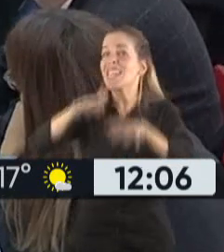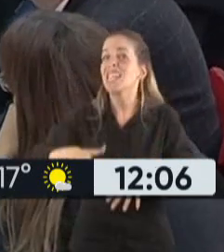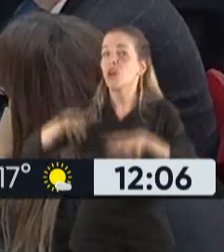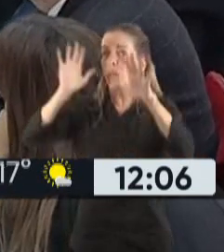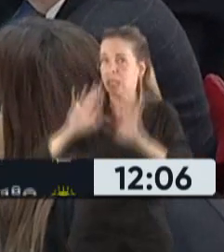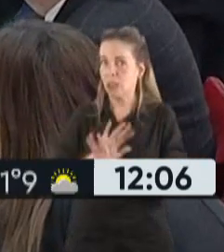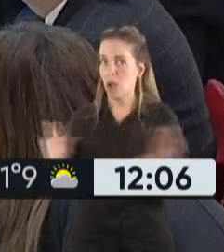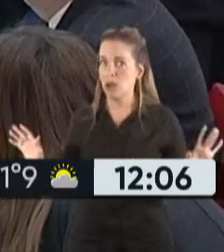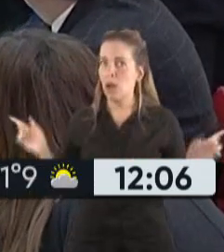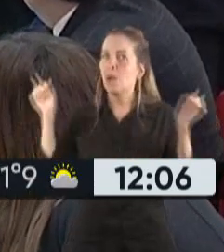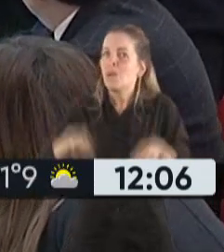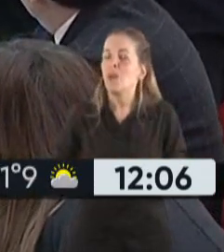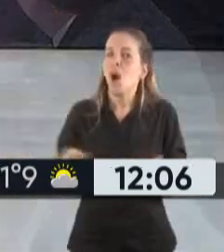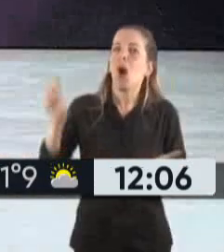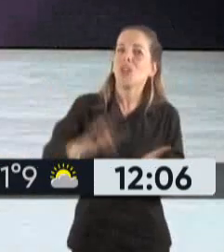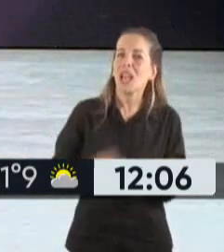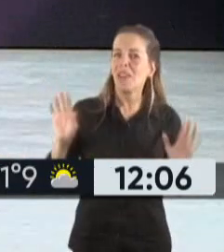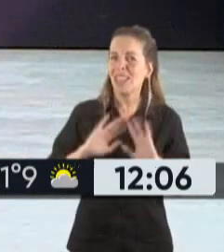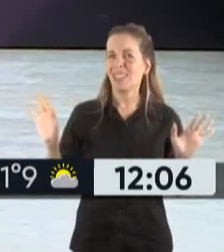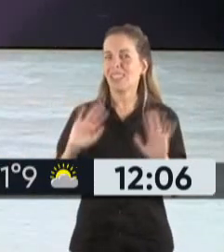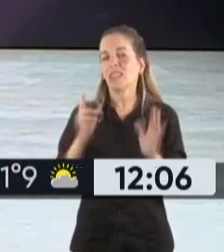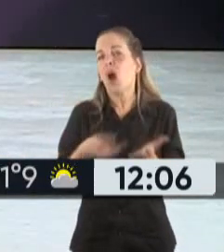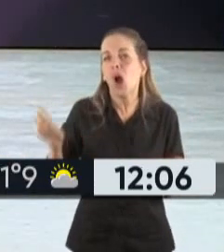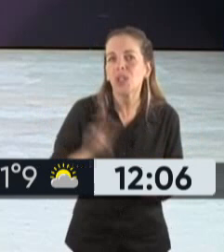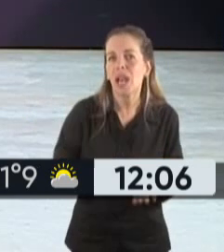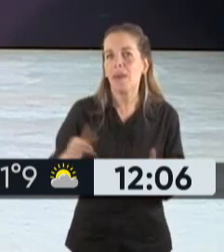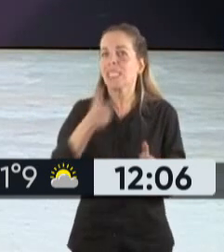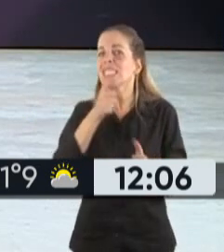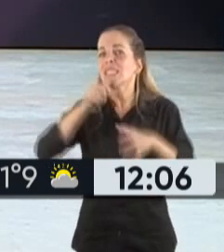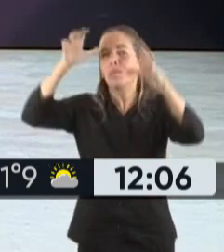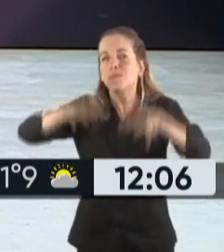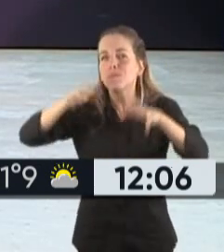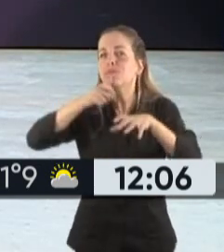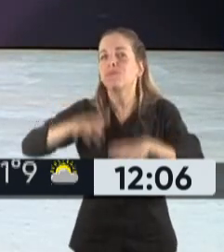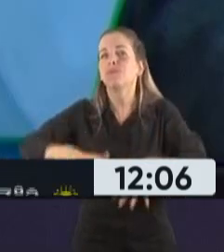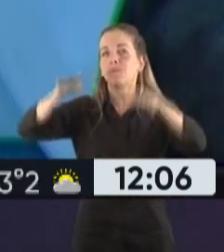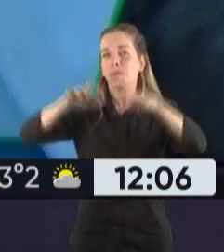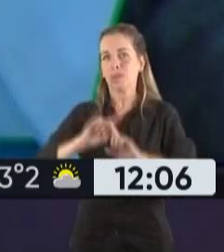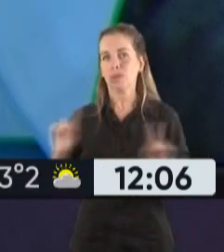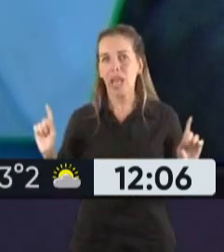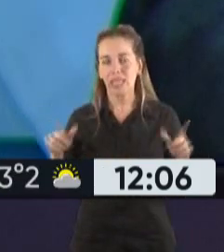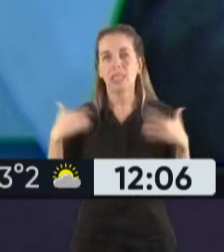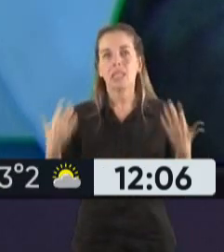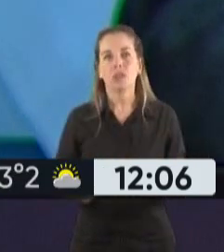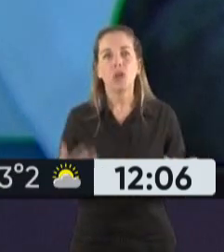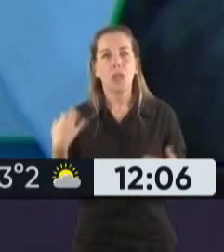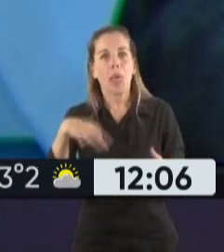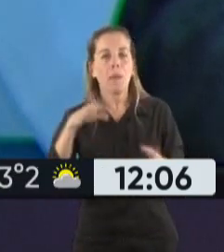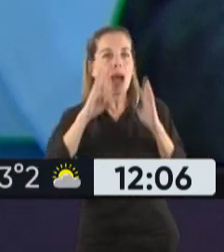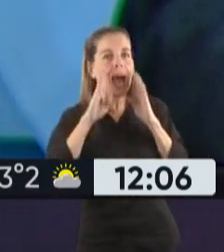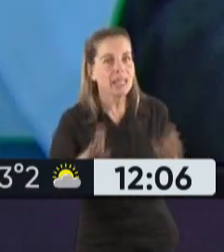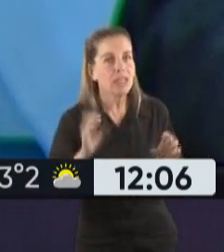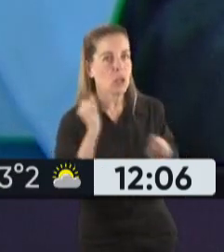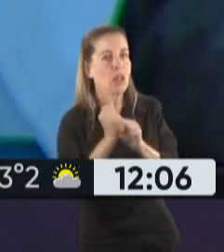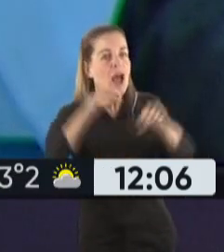podemos hacer es que después de haber vivido la experiencia no nos adelantemos a que volvamos a repetir la experiencia. Por lo tanto, teníamos que estar poniéndonos a